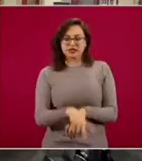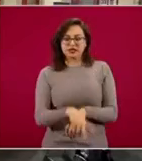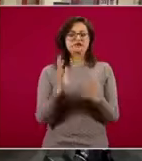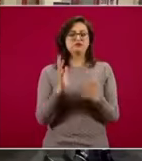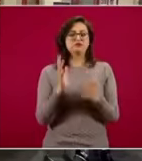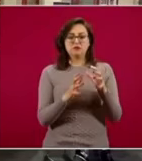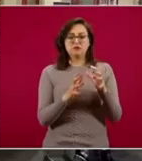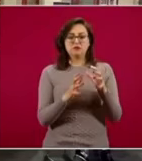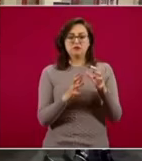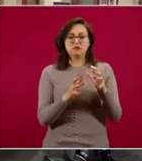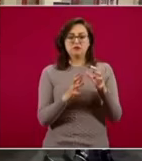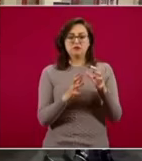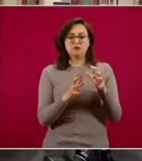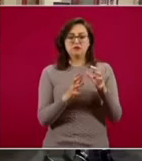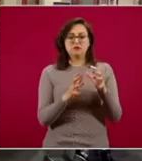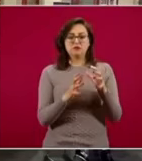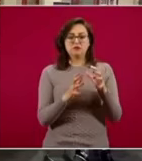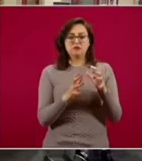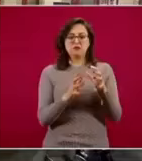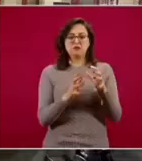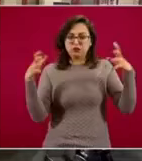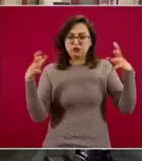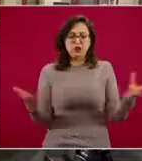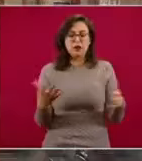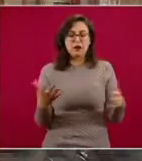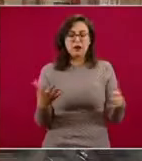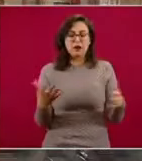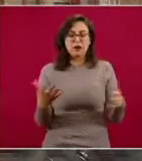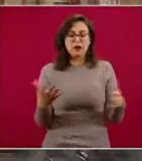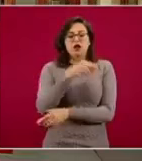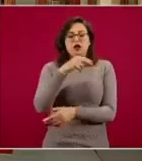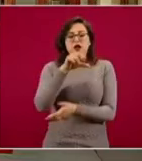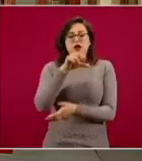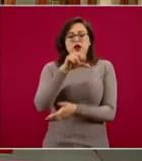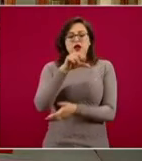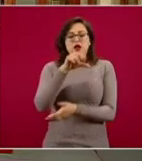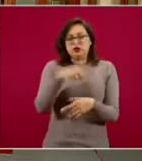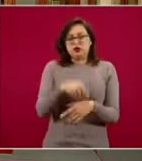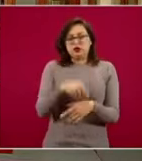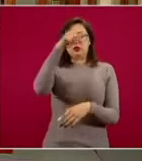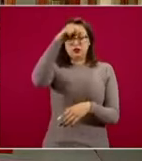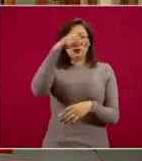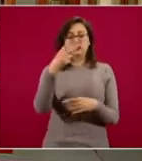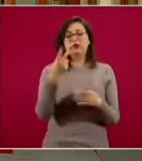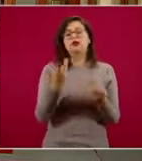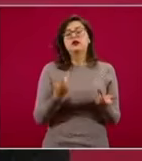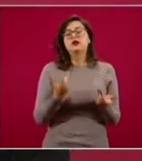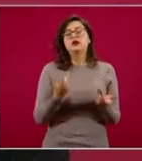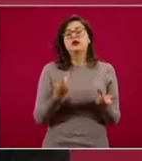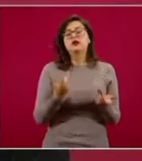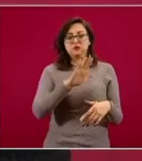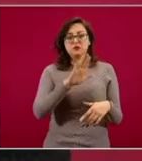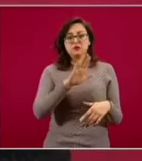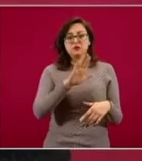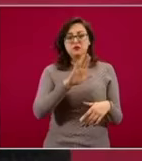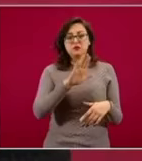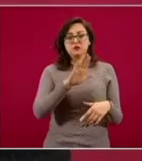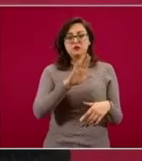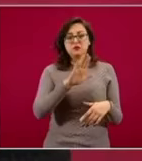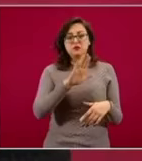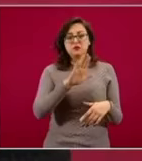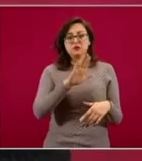una gran velocidad, en la región norte-centro, a pesar de ello, la mortalidad no